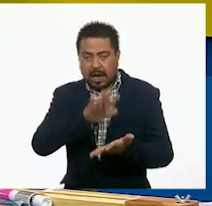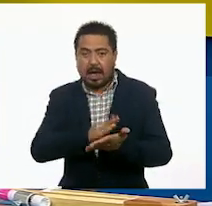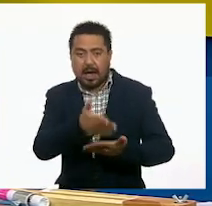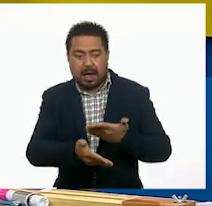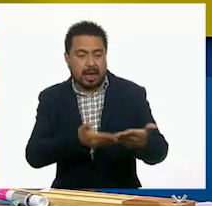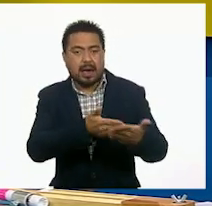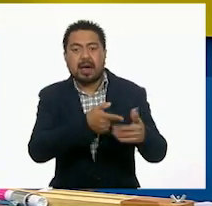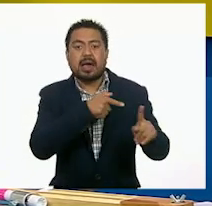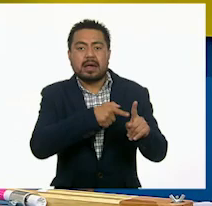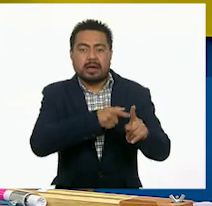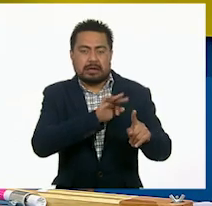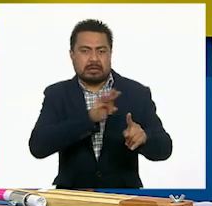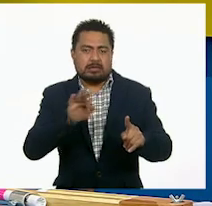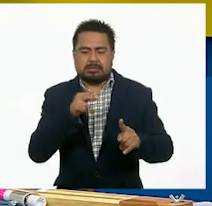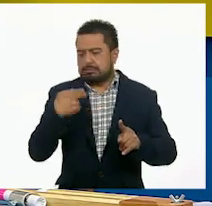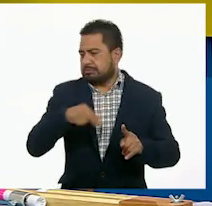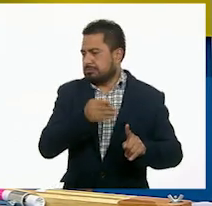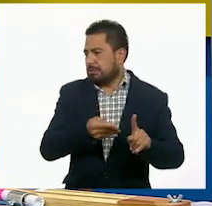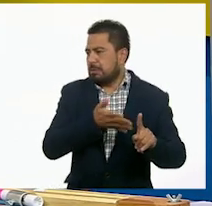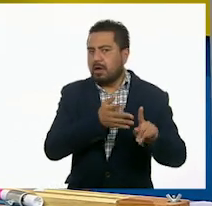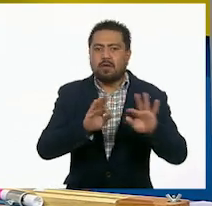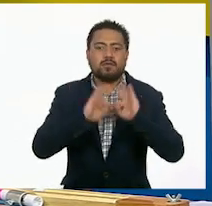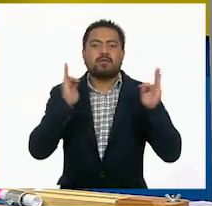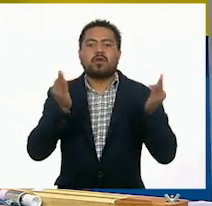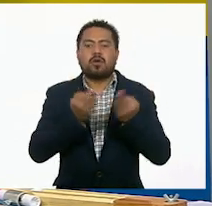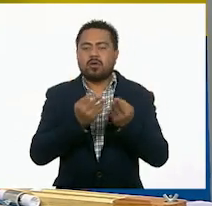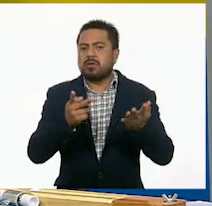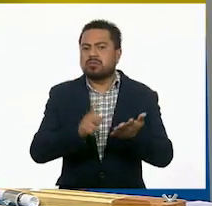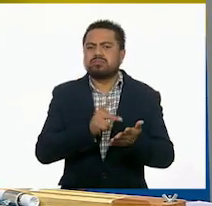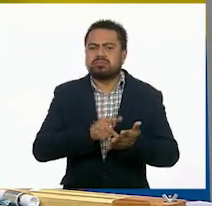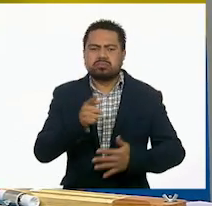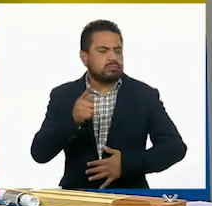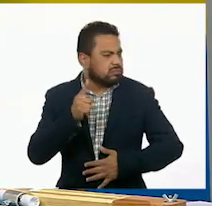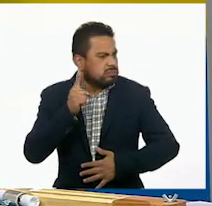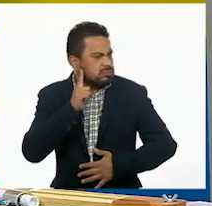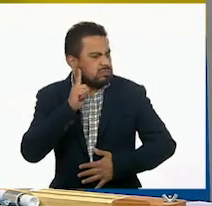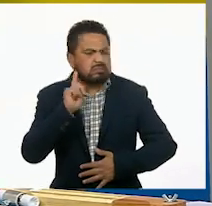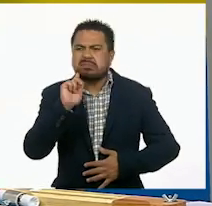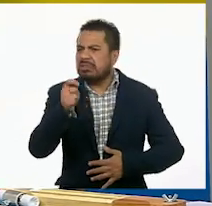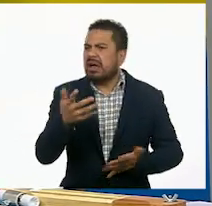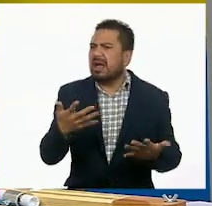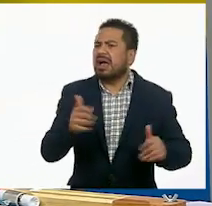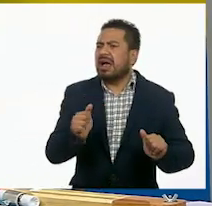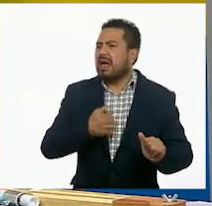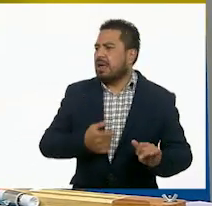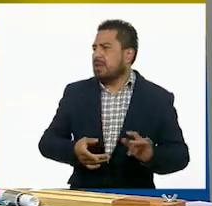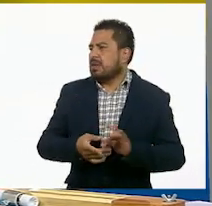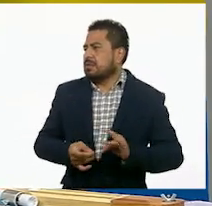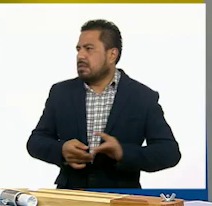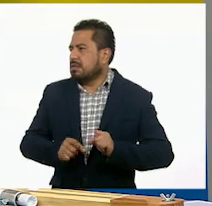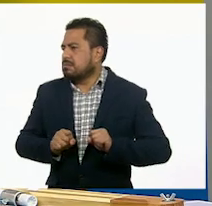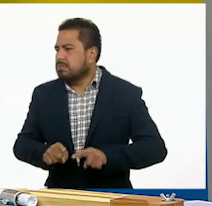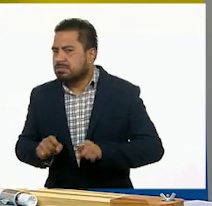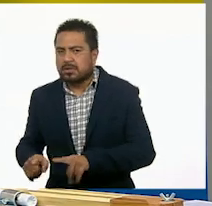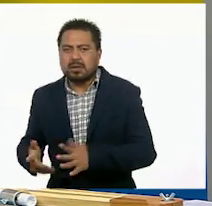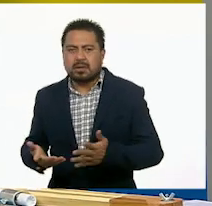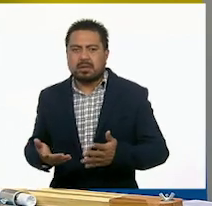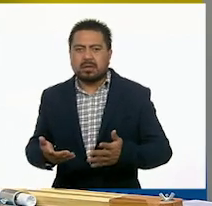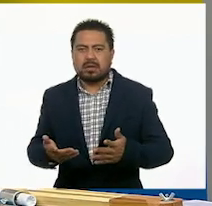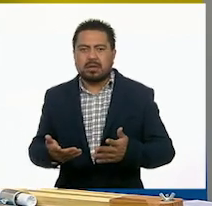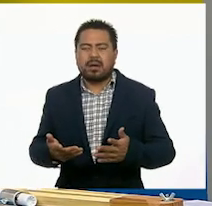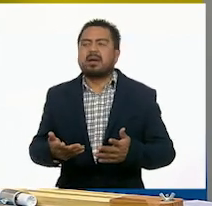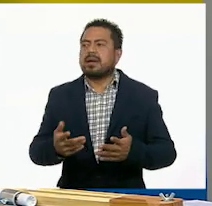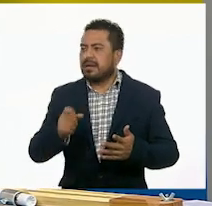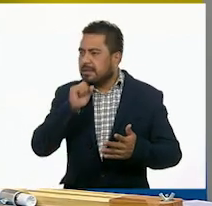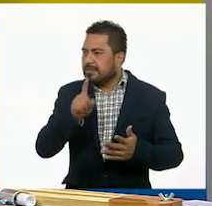una, pues llamémosle forma que mucho escuchamos, es que ya te lo reiteré. Ya